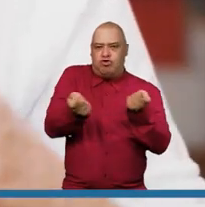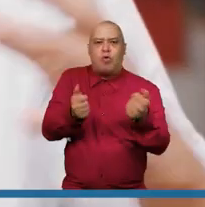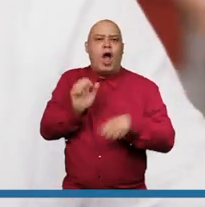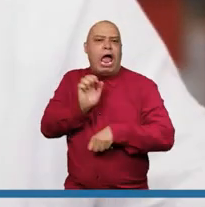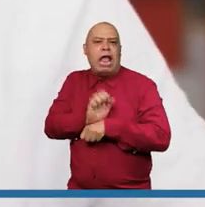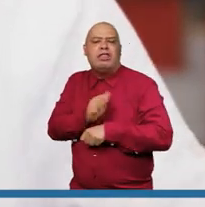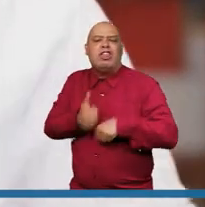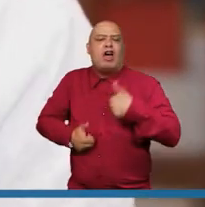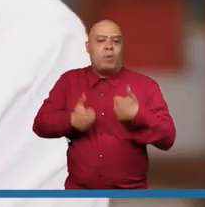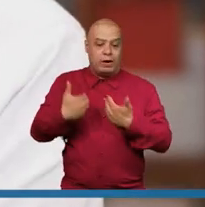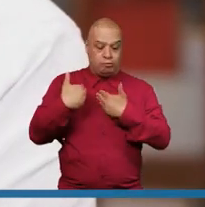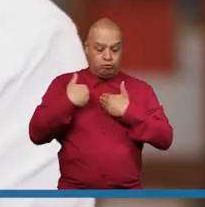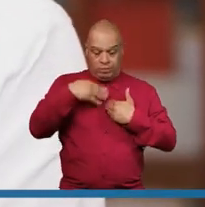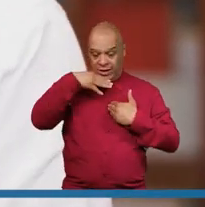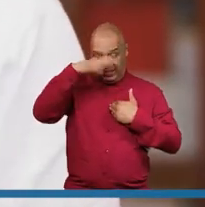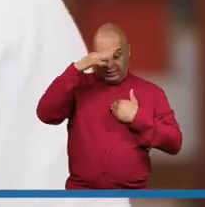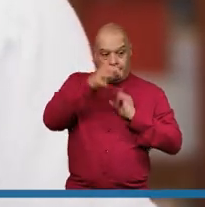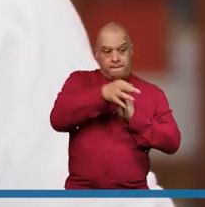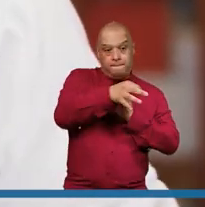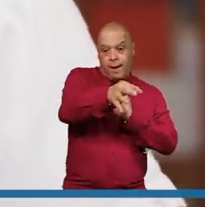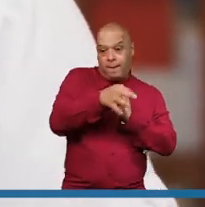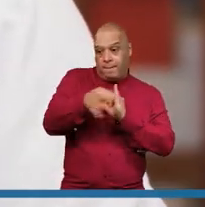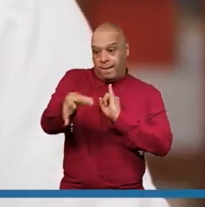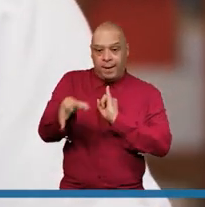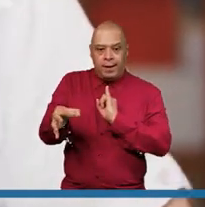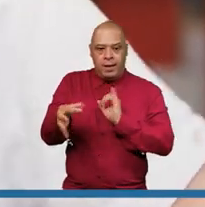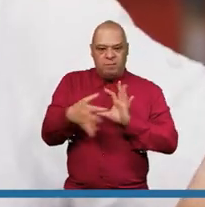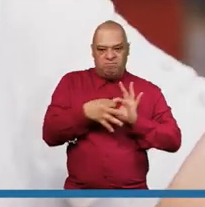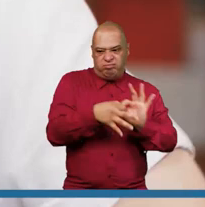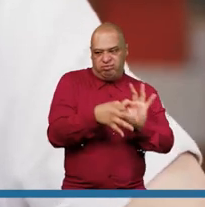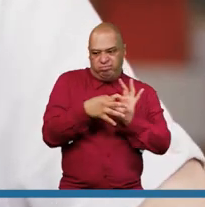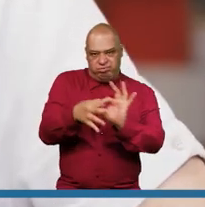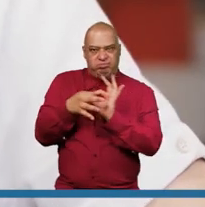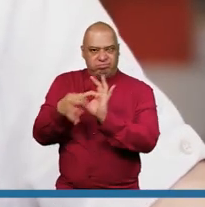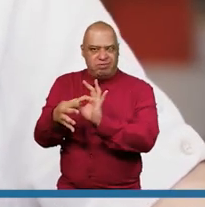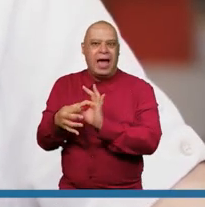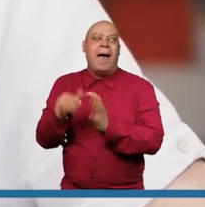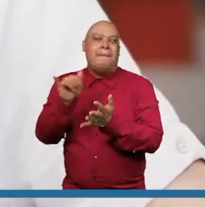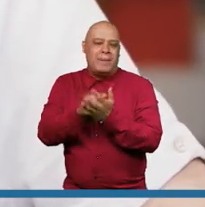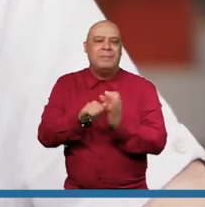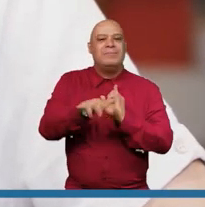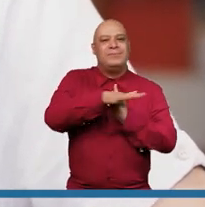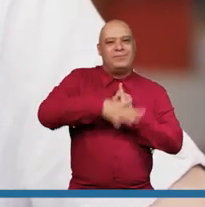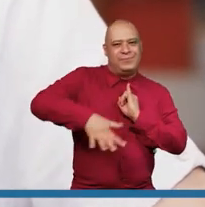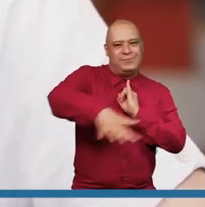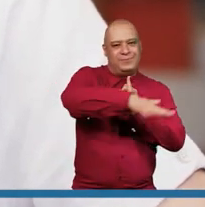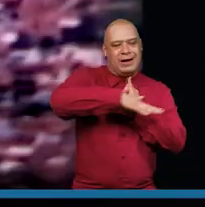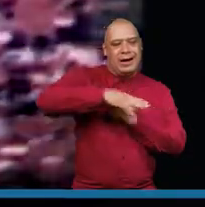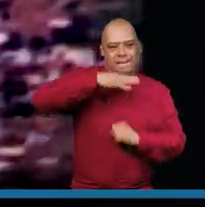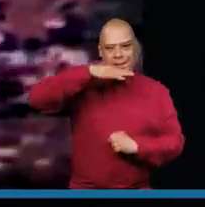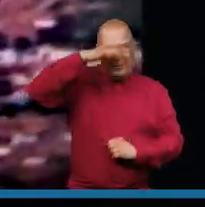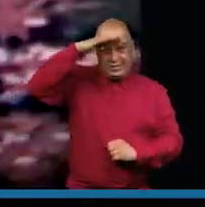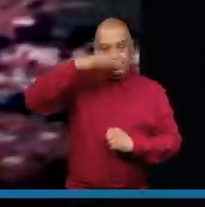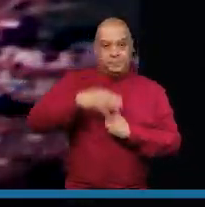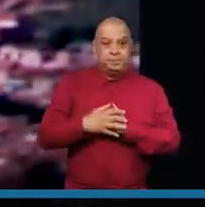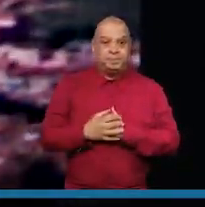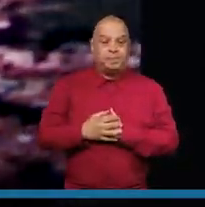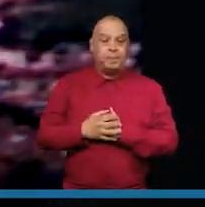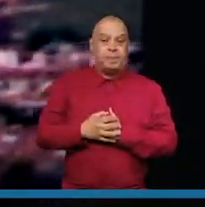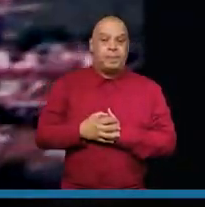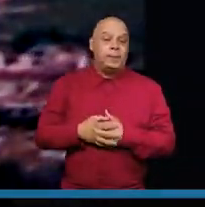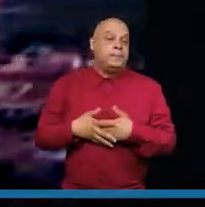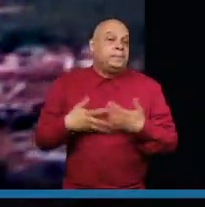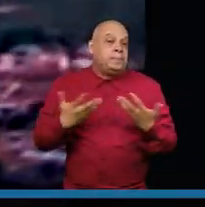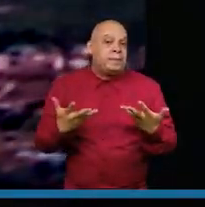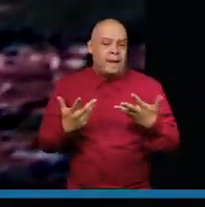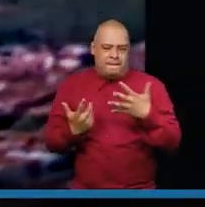proceso creciente de conurbación y de formación de la incipiente área metropolitana de Medellín. Algo